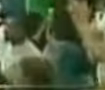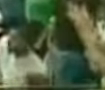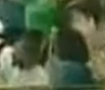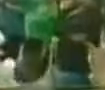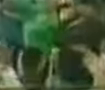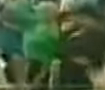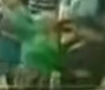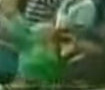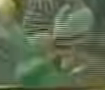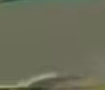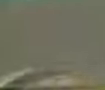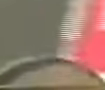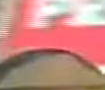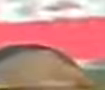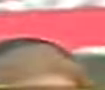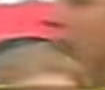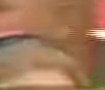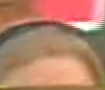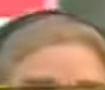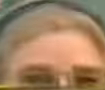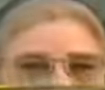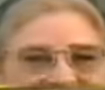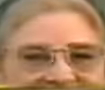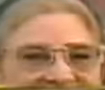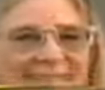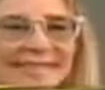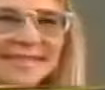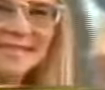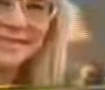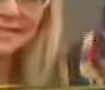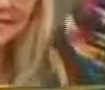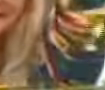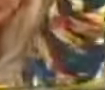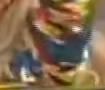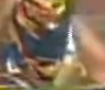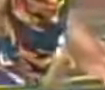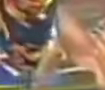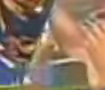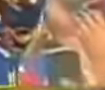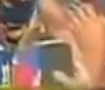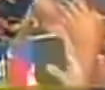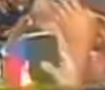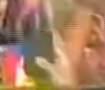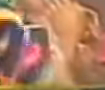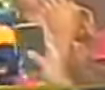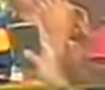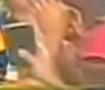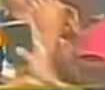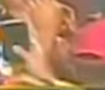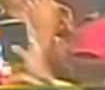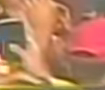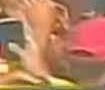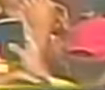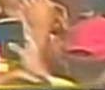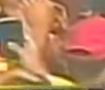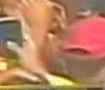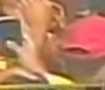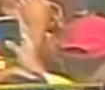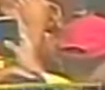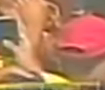propuestas preliminares de las 7 transformaciones generadas en las más de 60.000 asambleas de